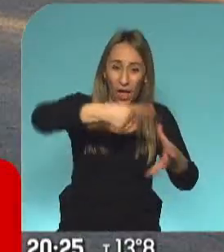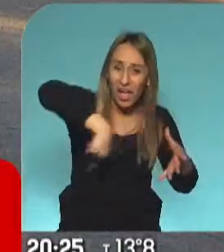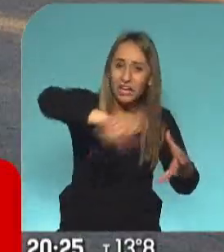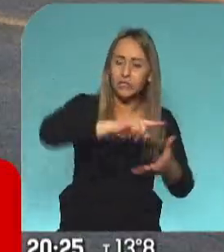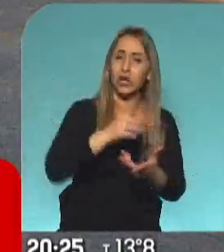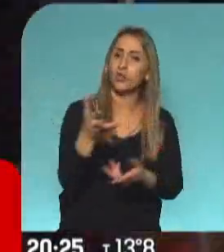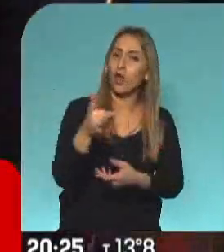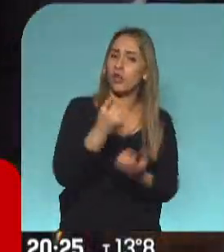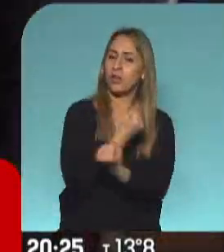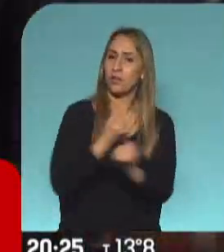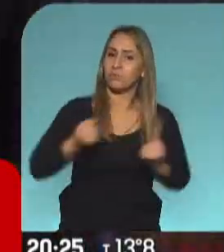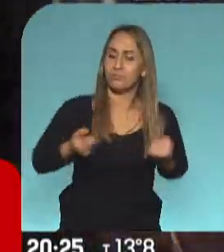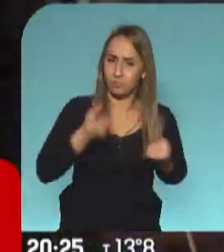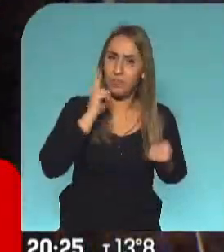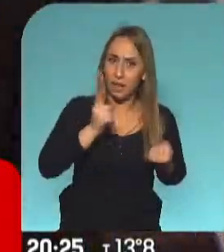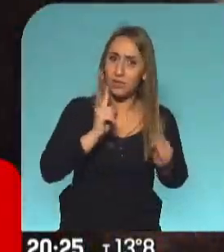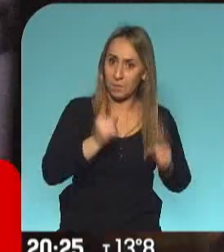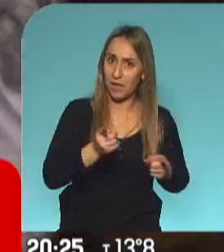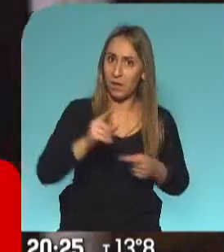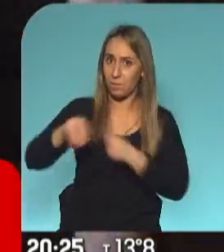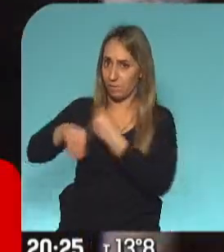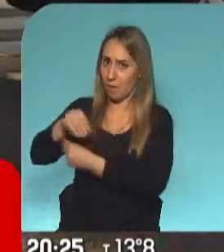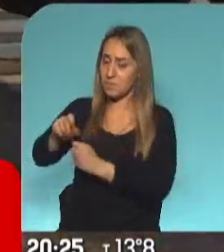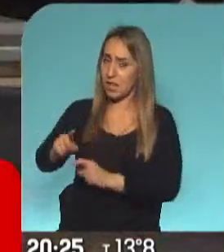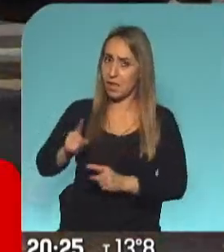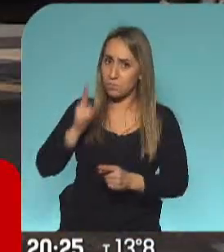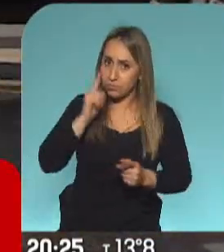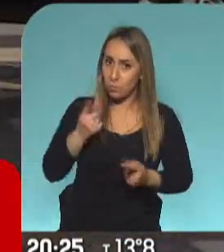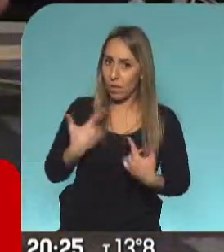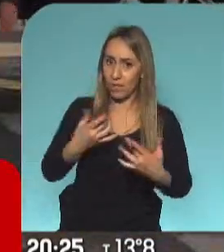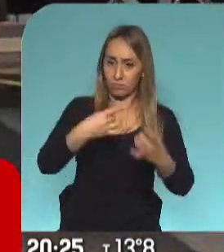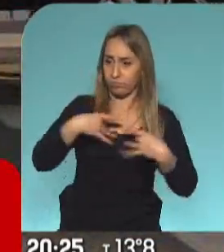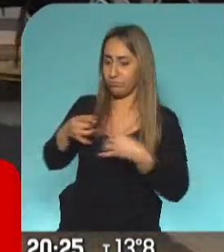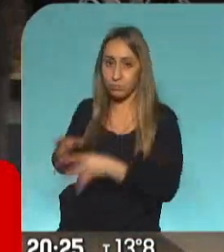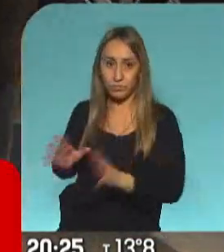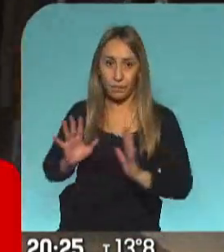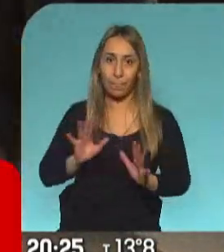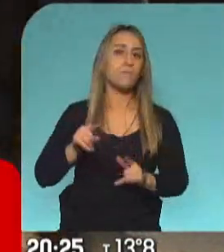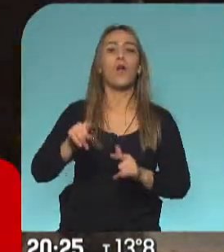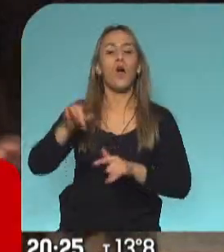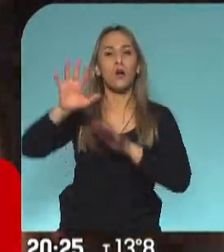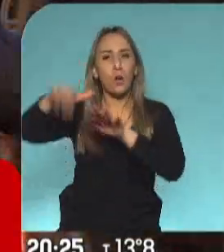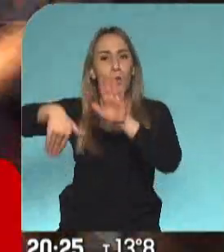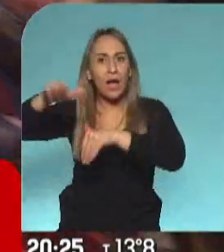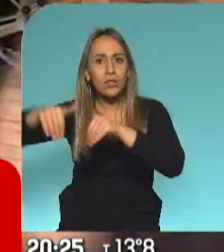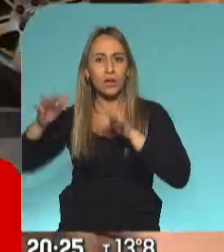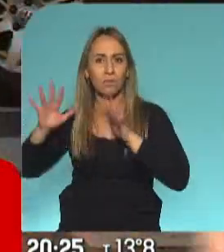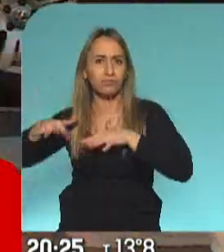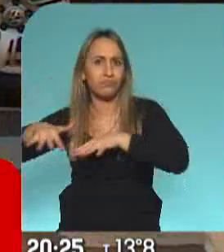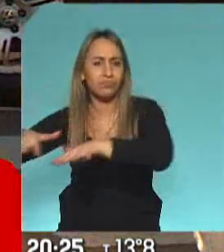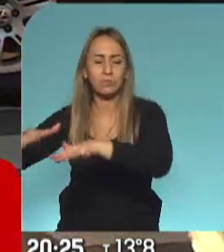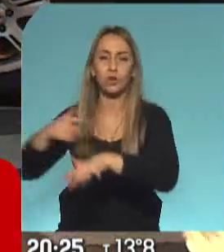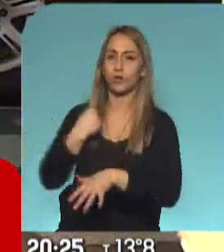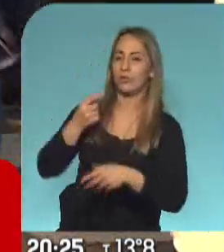con el riesgo, ponen en riesgo también a sus familias, ponen el cuerpo, y no se pudo frenar esta convocatoria donde claramente